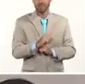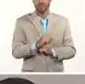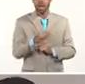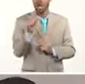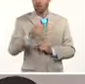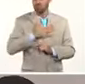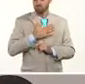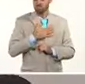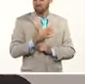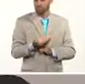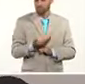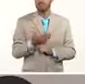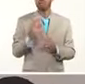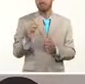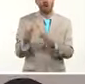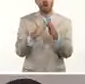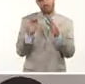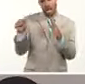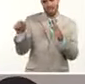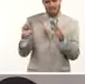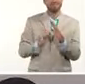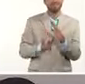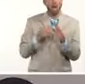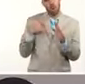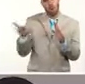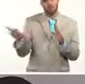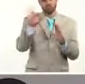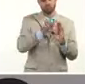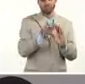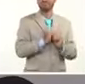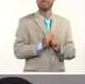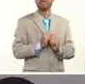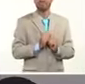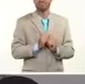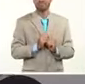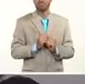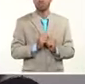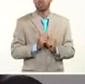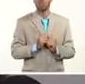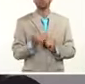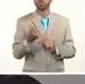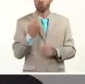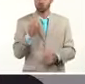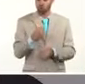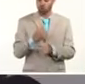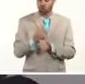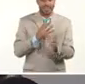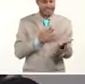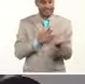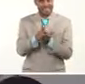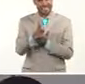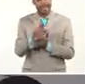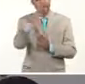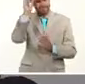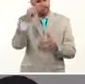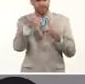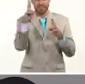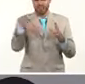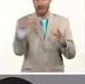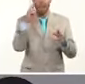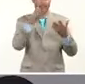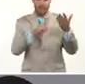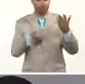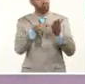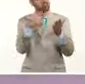ella pertenece a esa comunidad. Y entonces, pues, nosotros estamos trabajando también problemas de teatro, la literatura que no